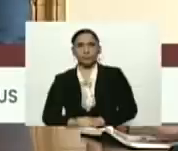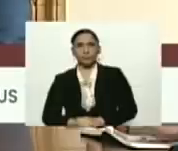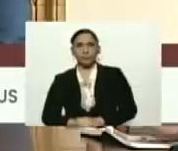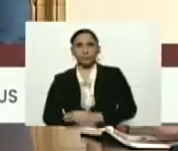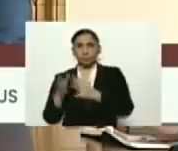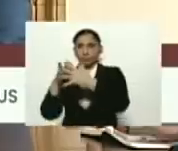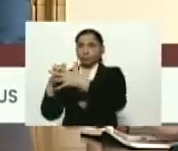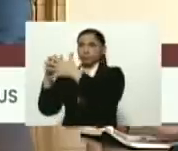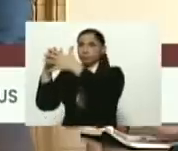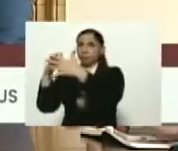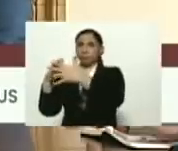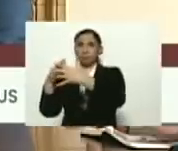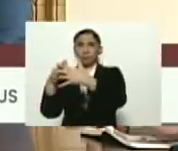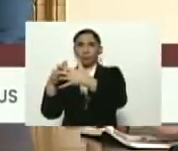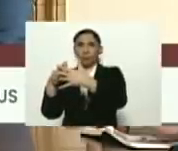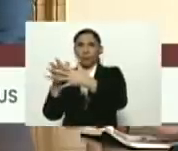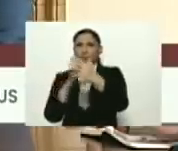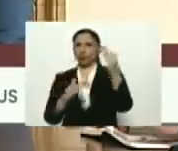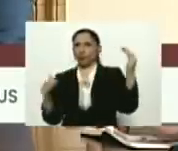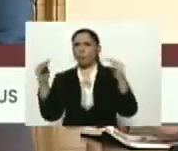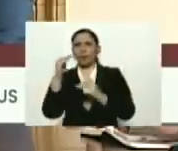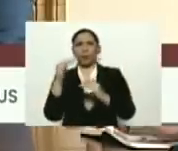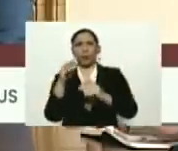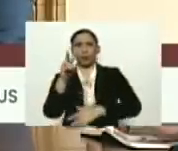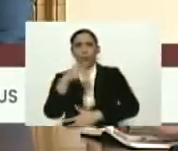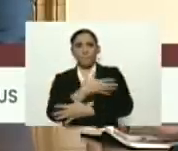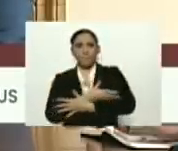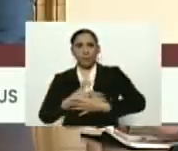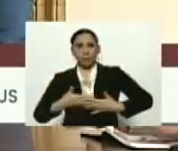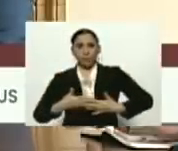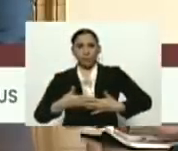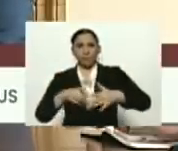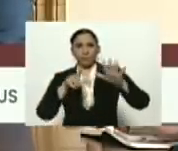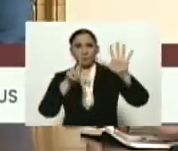Estados Unidos llegó, superó